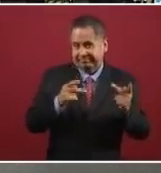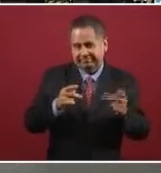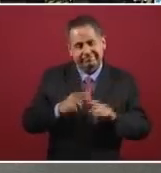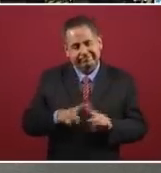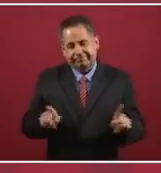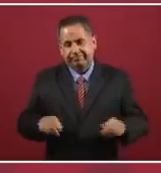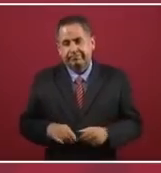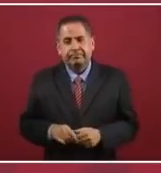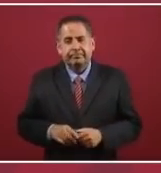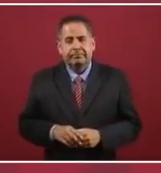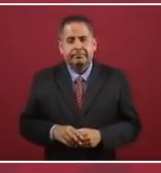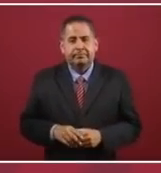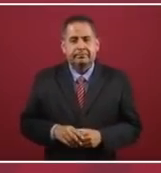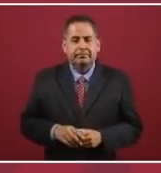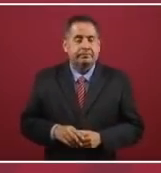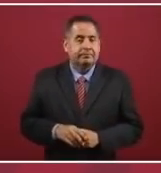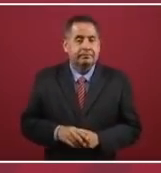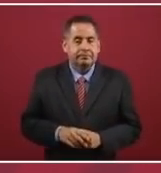Este es